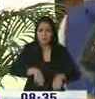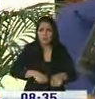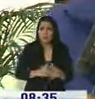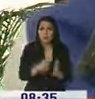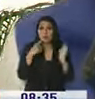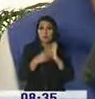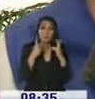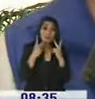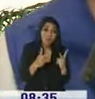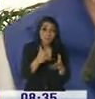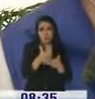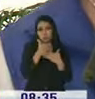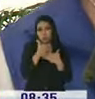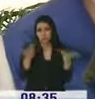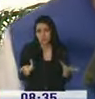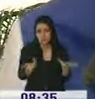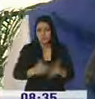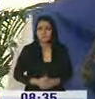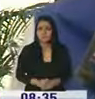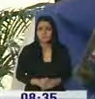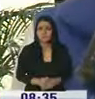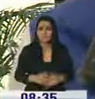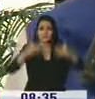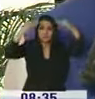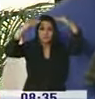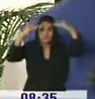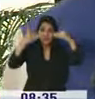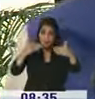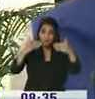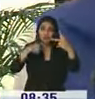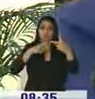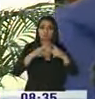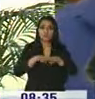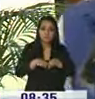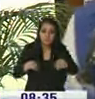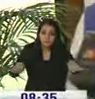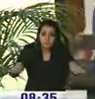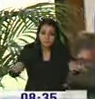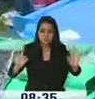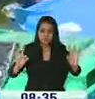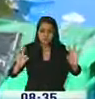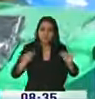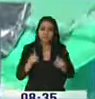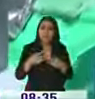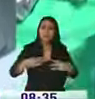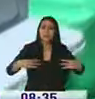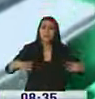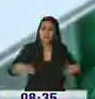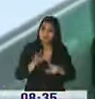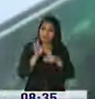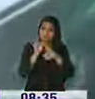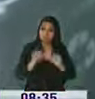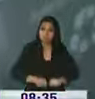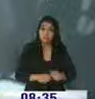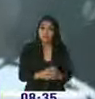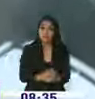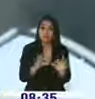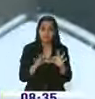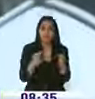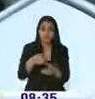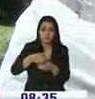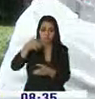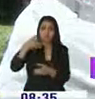aquí, tenemos desde techos, se pueden hacer planchas de polietileno. Las familias asistentes llevaron botellas